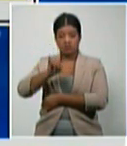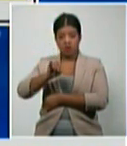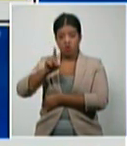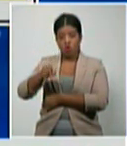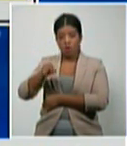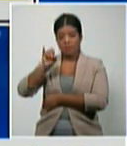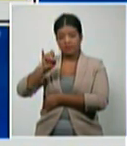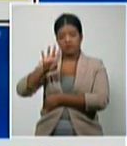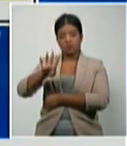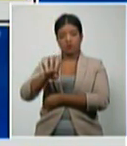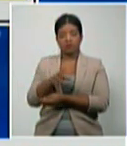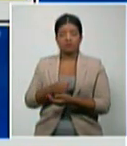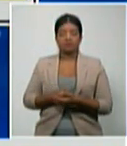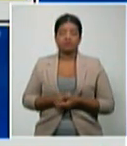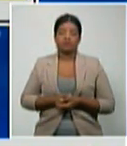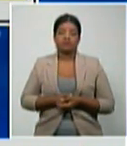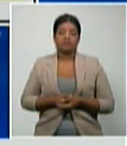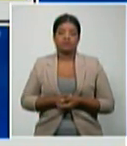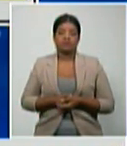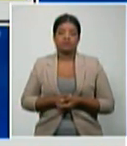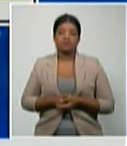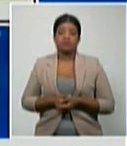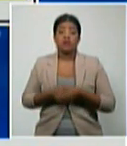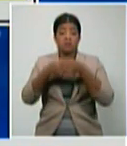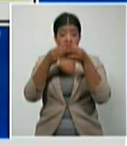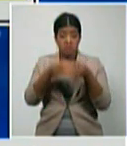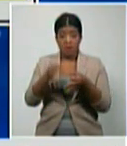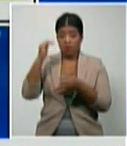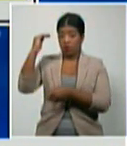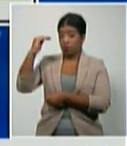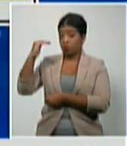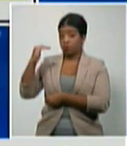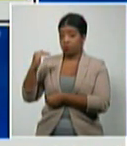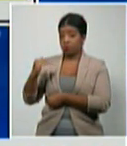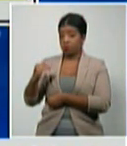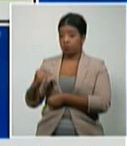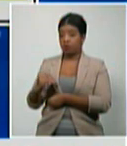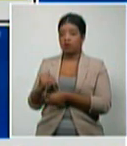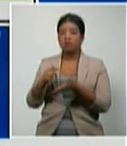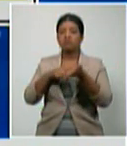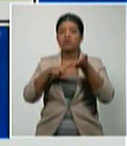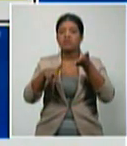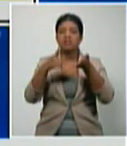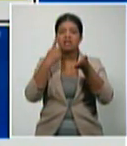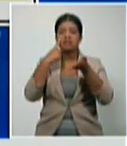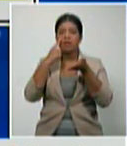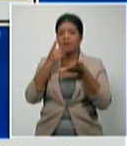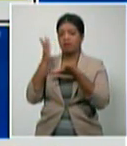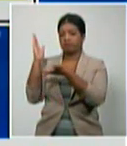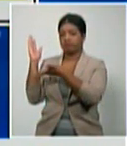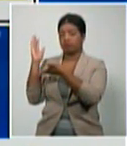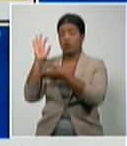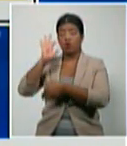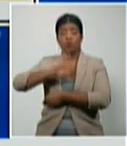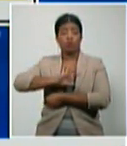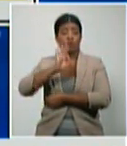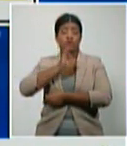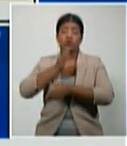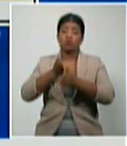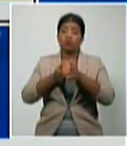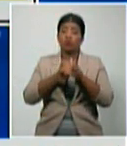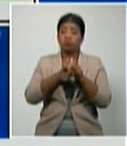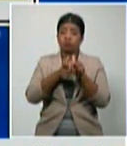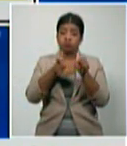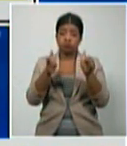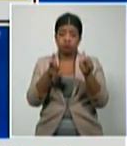16,64. Son todos esos territorios que se ven. Fíjense que un mayor por ciento de estos territorios con las